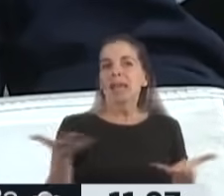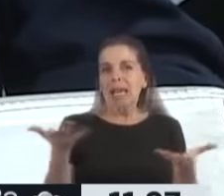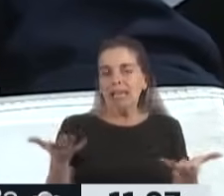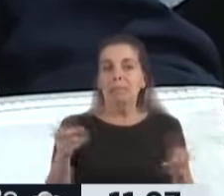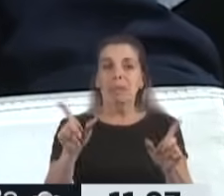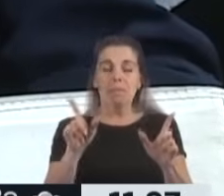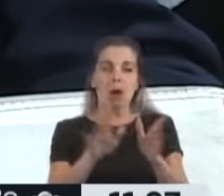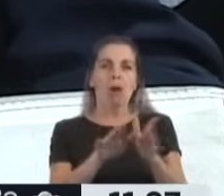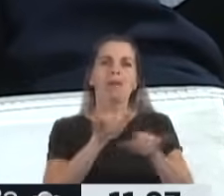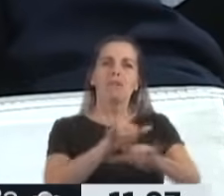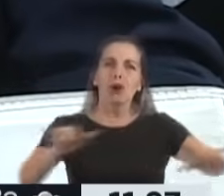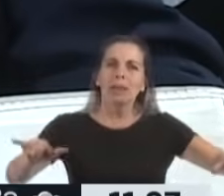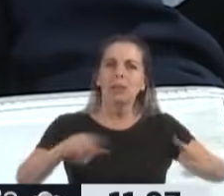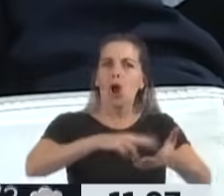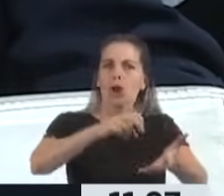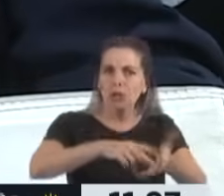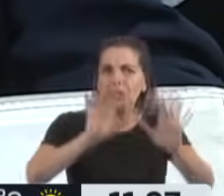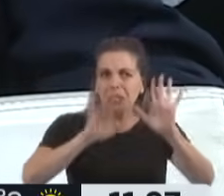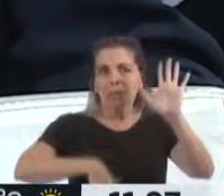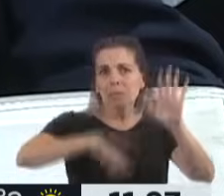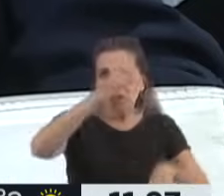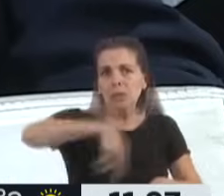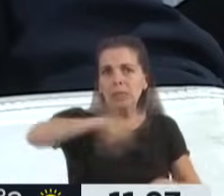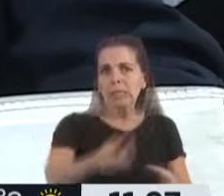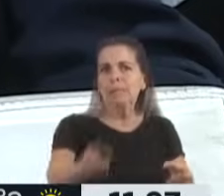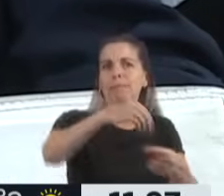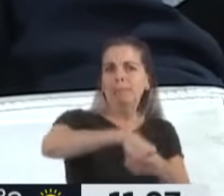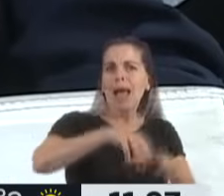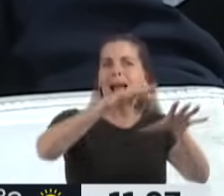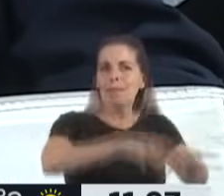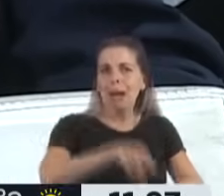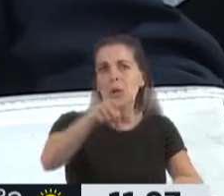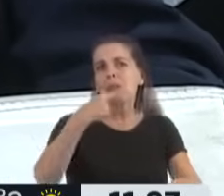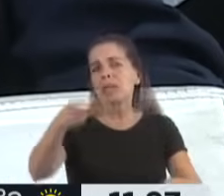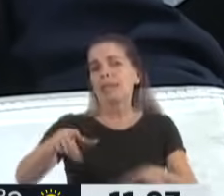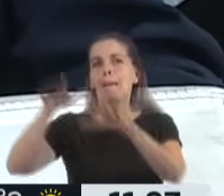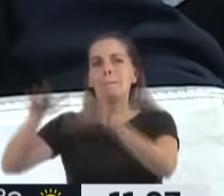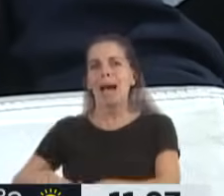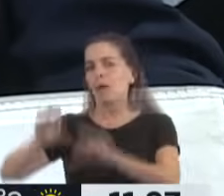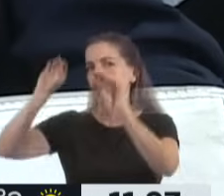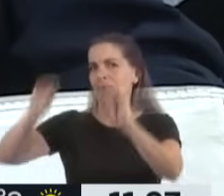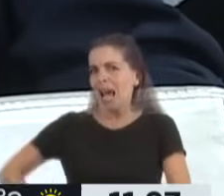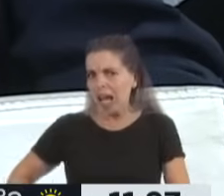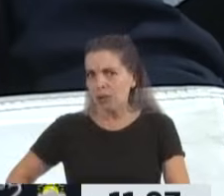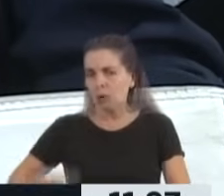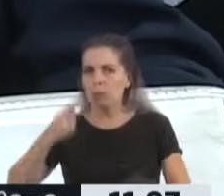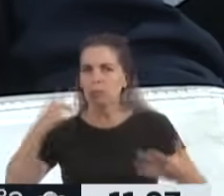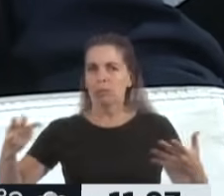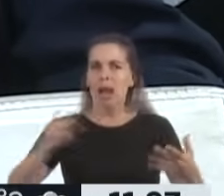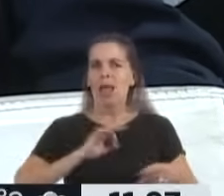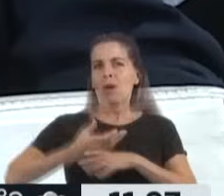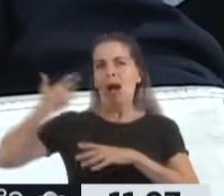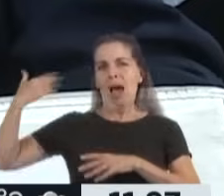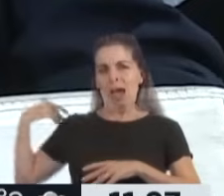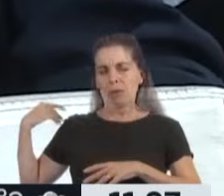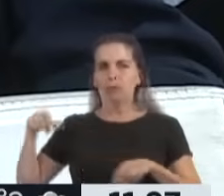los diarios, la gran adhesión, vos dijiste que es el paro que menos adhesión ha tenido prácticamente en los últimos 20 años. Yo te quería